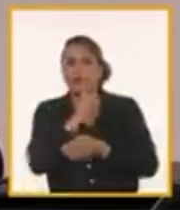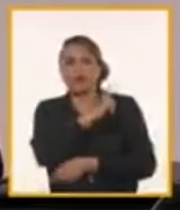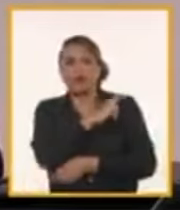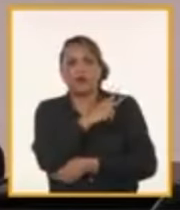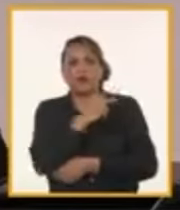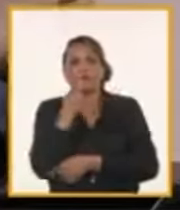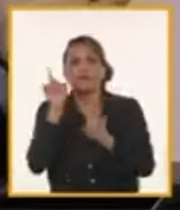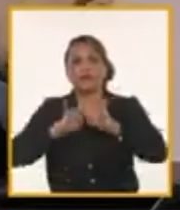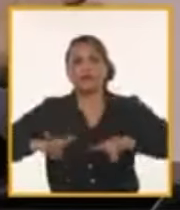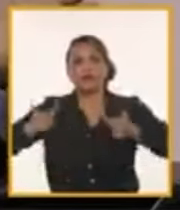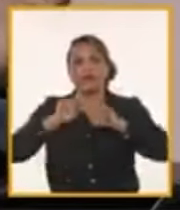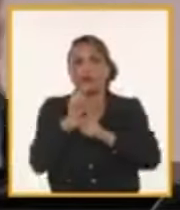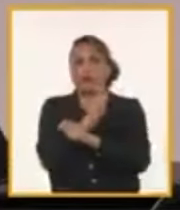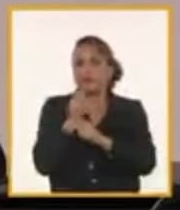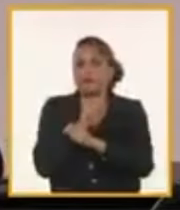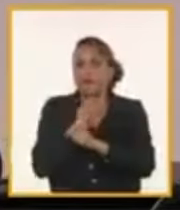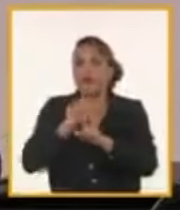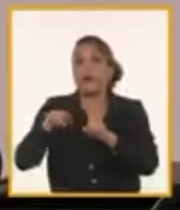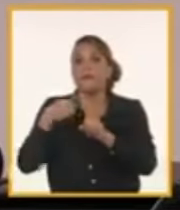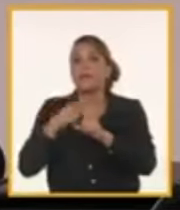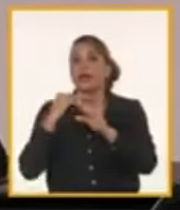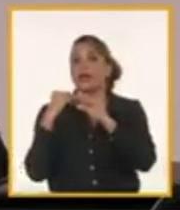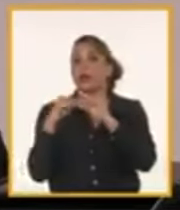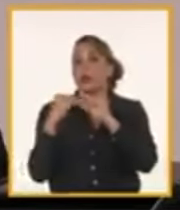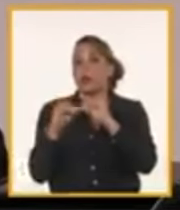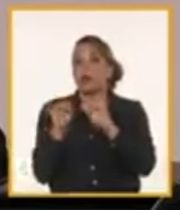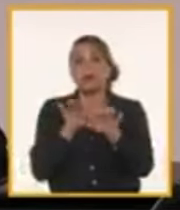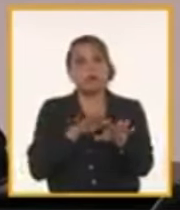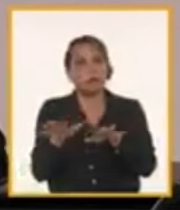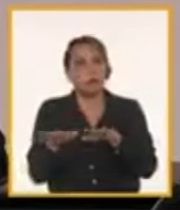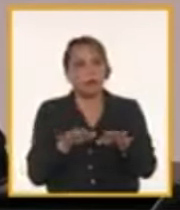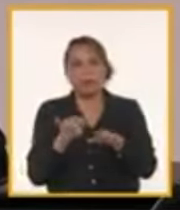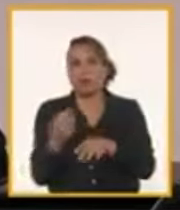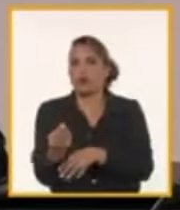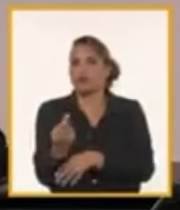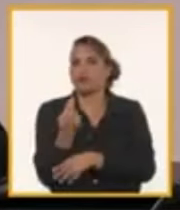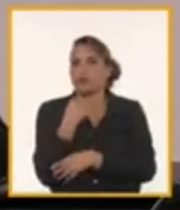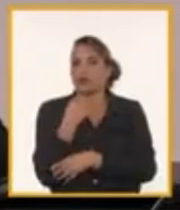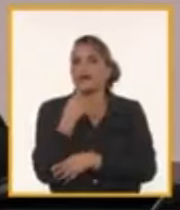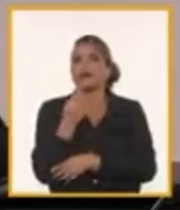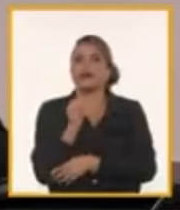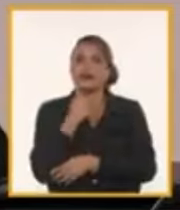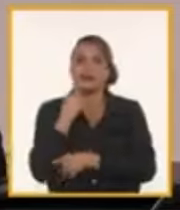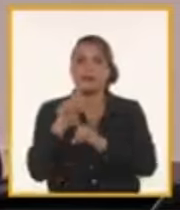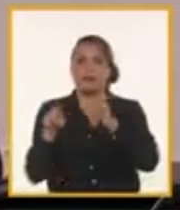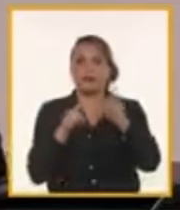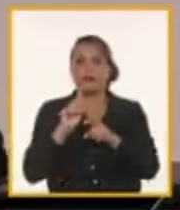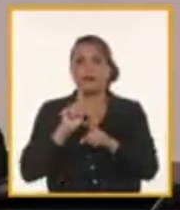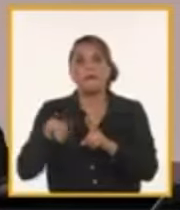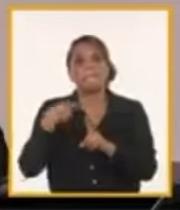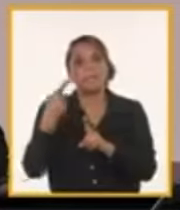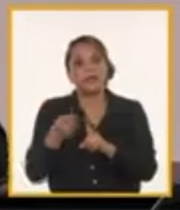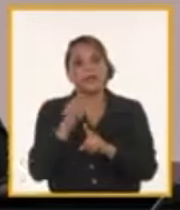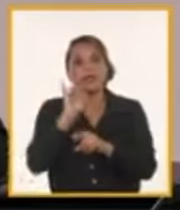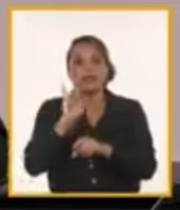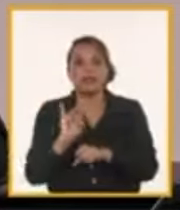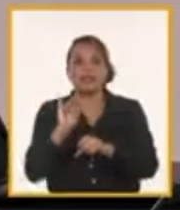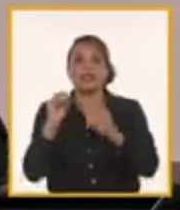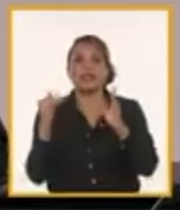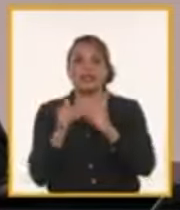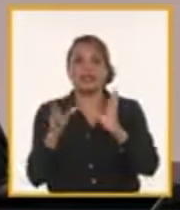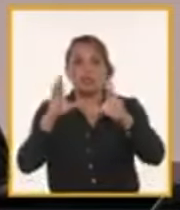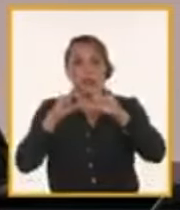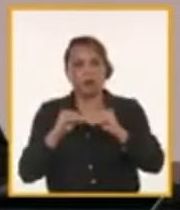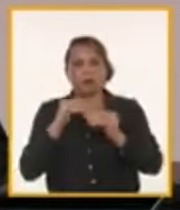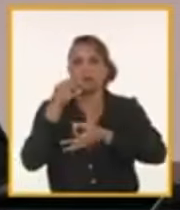universitarias y tendremos nuestro correo electrónico disponible también para recibir sus opiniones regresaremos mañana a las 7 de la tarde para seguir